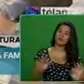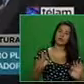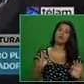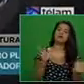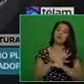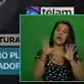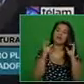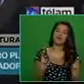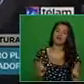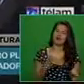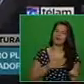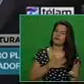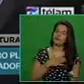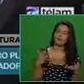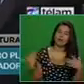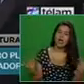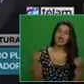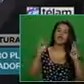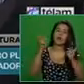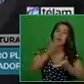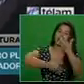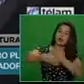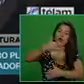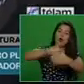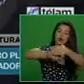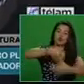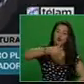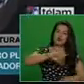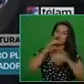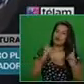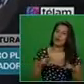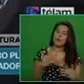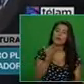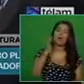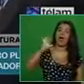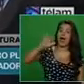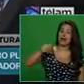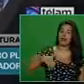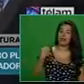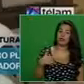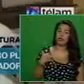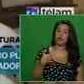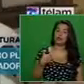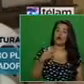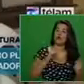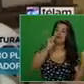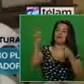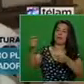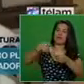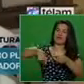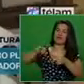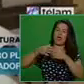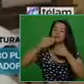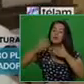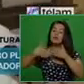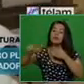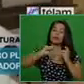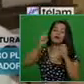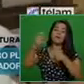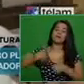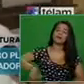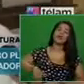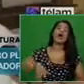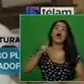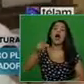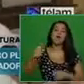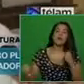hemos decidido, se ha decidido en el ámbito del Mercosur, que como Argentina tiene la próxima presidencia pro tempore, acompañe a entrar